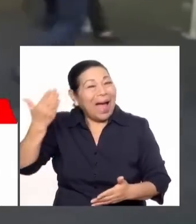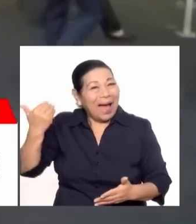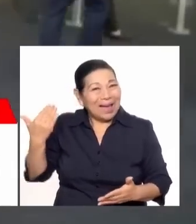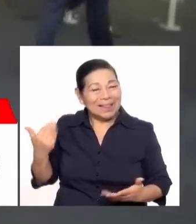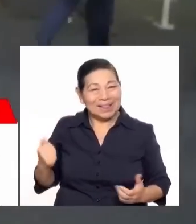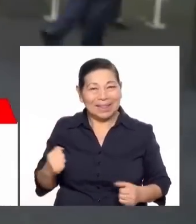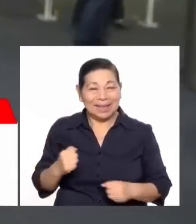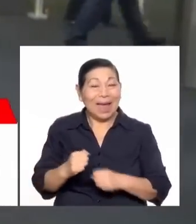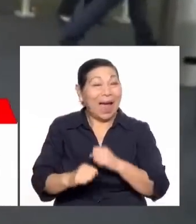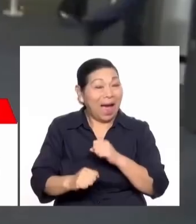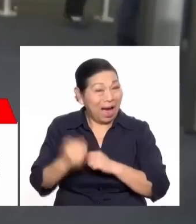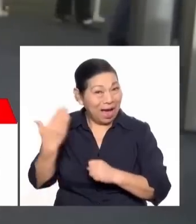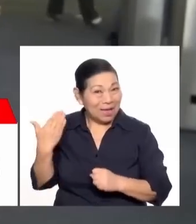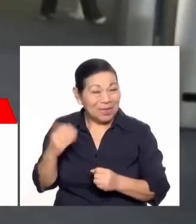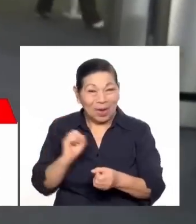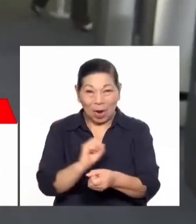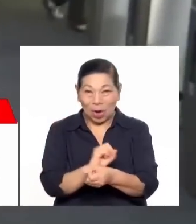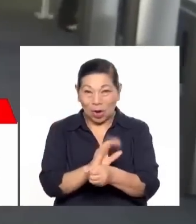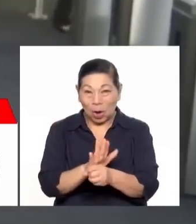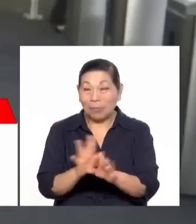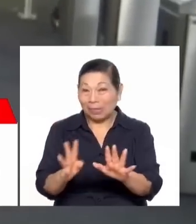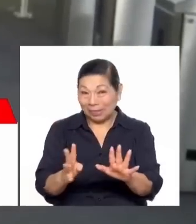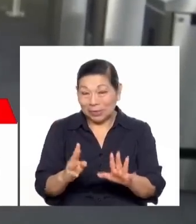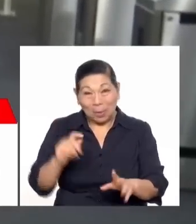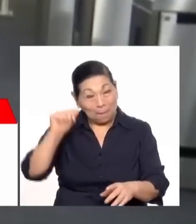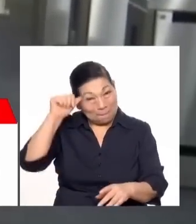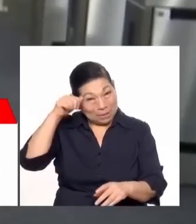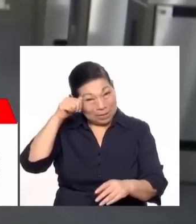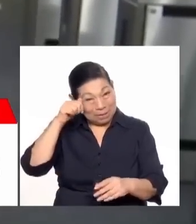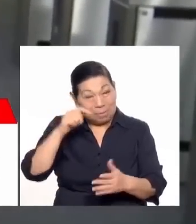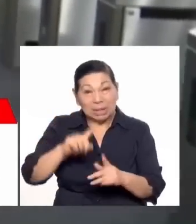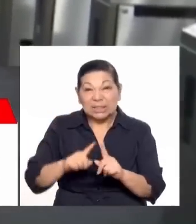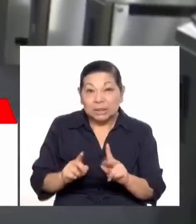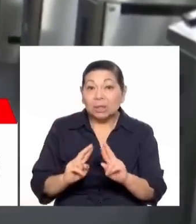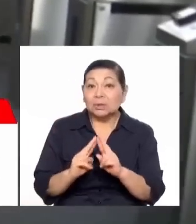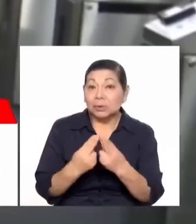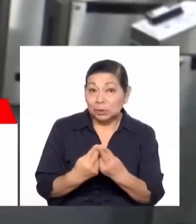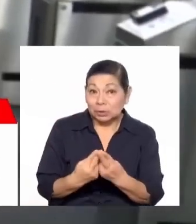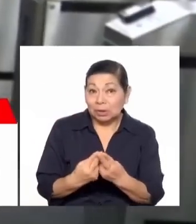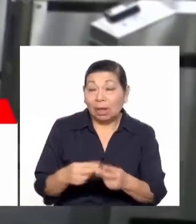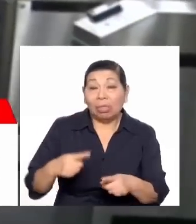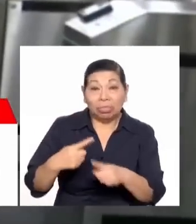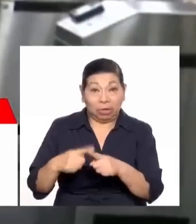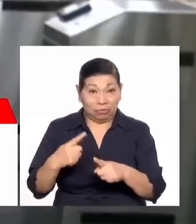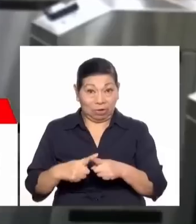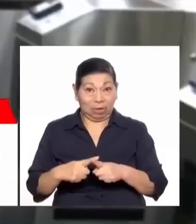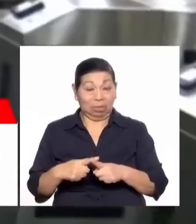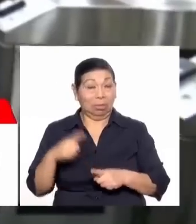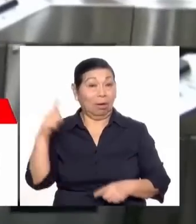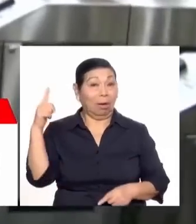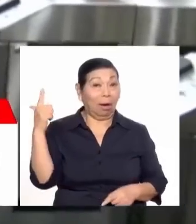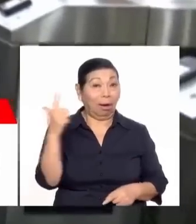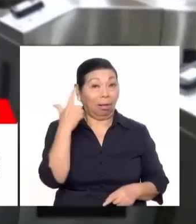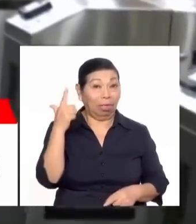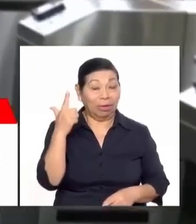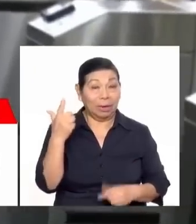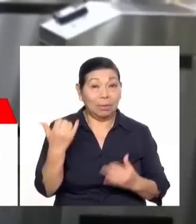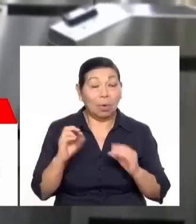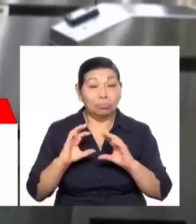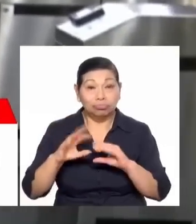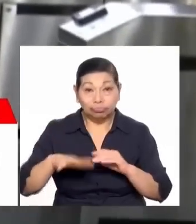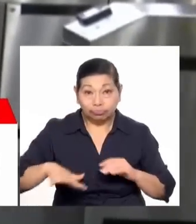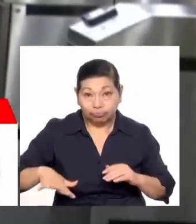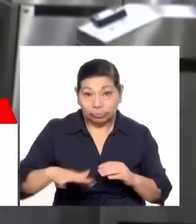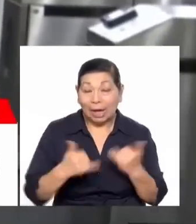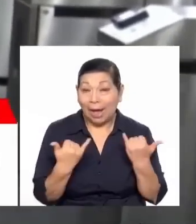ocurrió hace algunos años con el COVID-19. Es por eso que la reunión de líderes mundiales es sumamente importante y todo lo